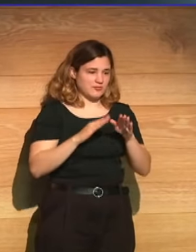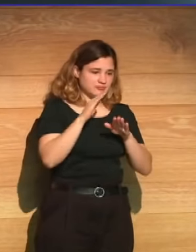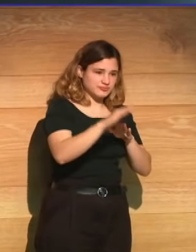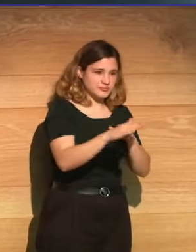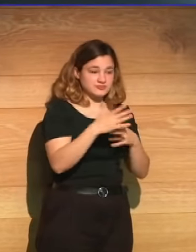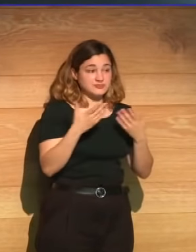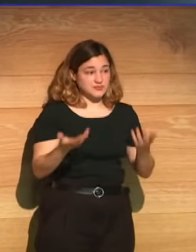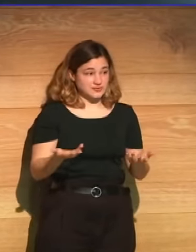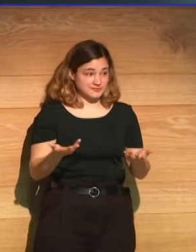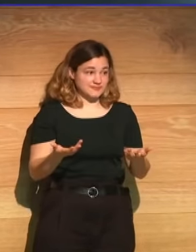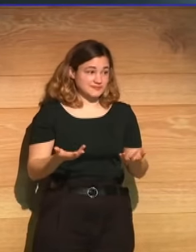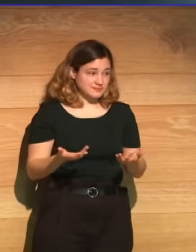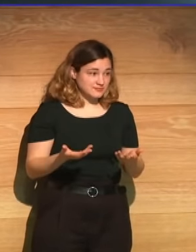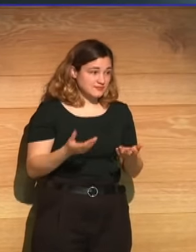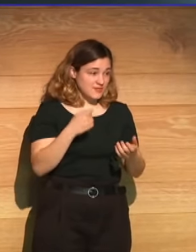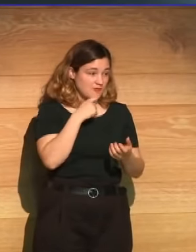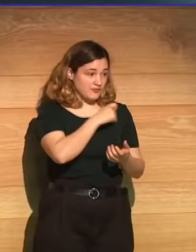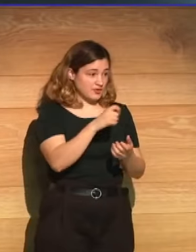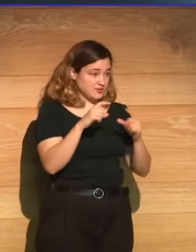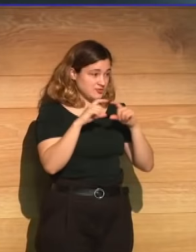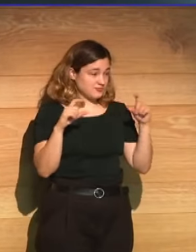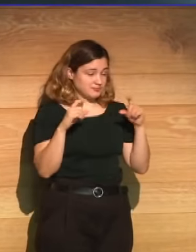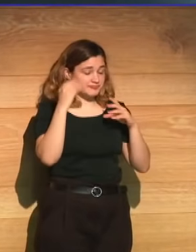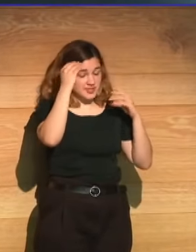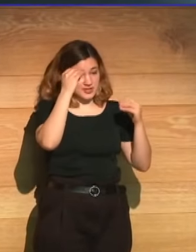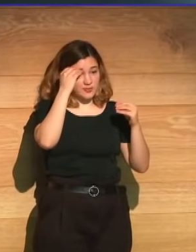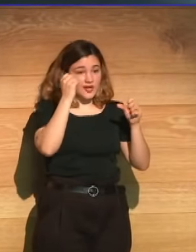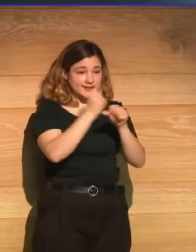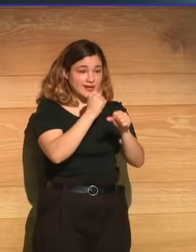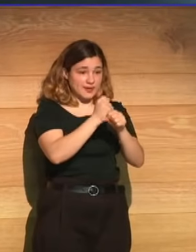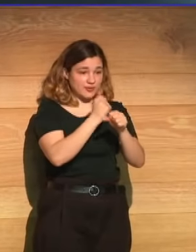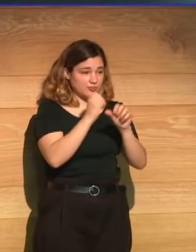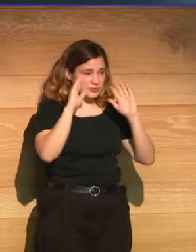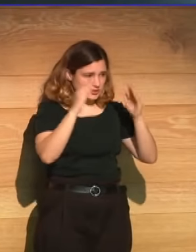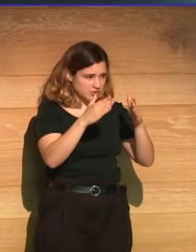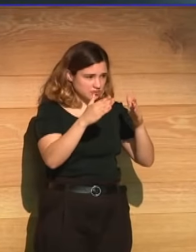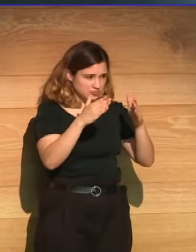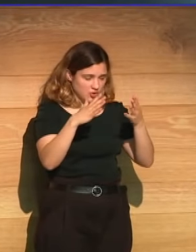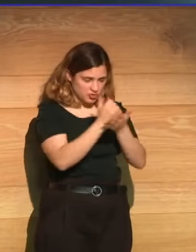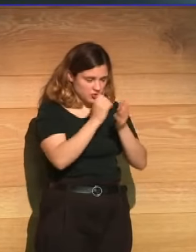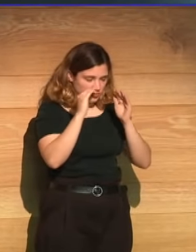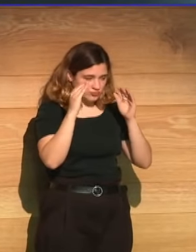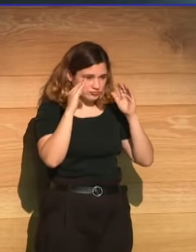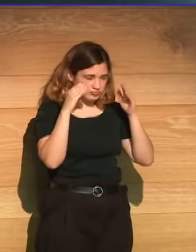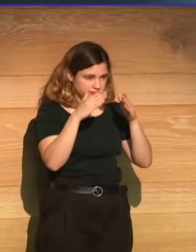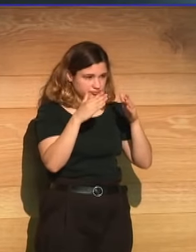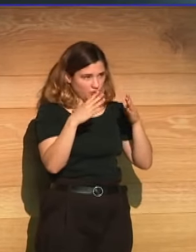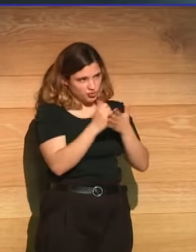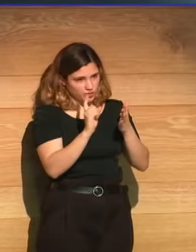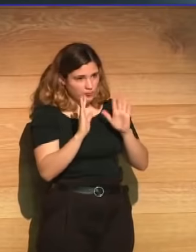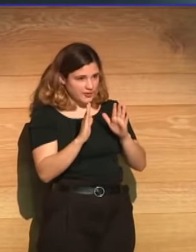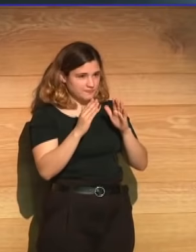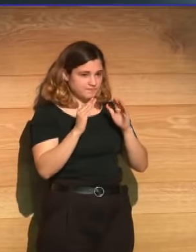tanto, en la Fundación pensamos que todo el trabajo se debe centrar, bueno, no todo el trabajo, pero parte del trabajo más fuerte